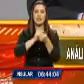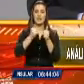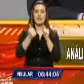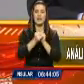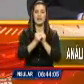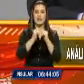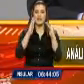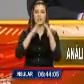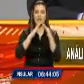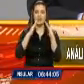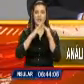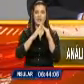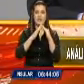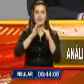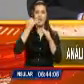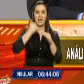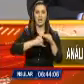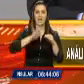hay 5 casas